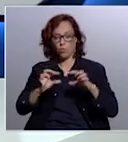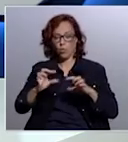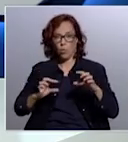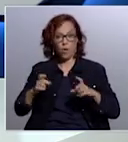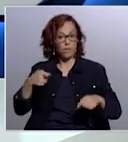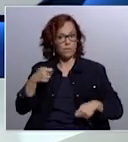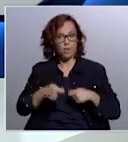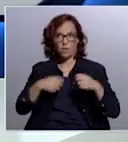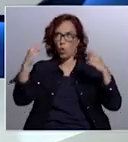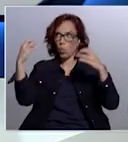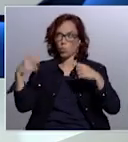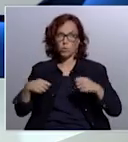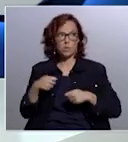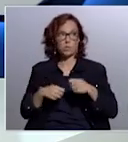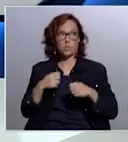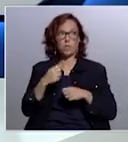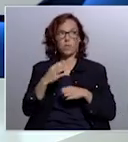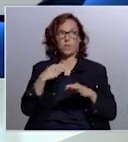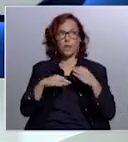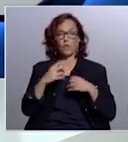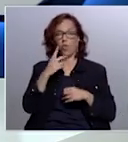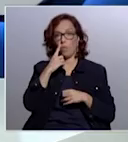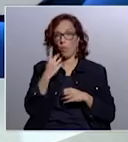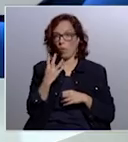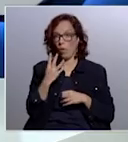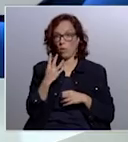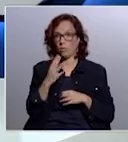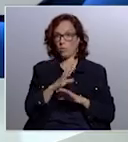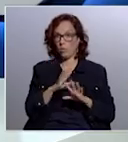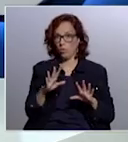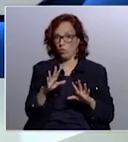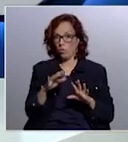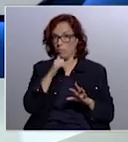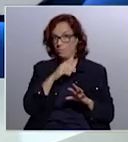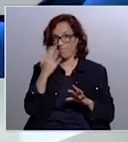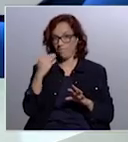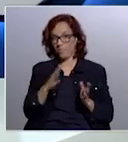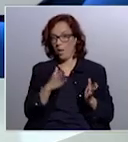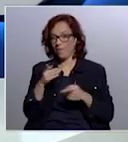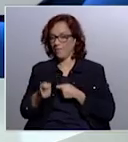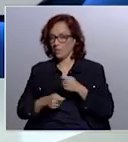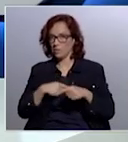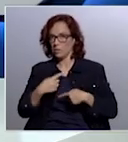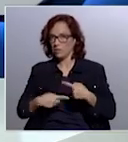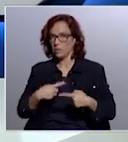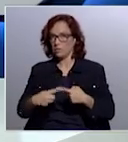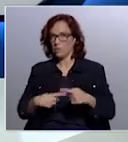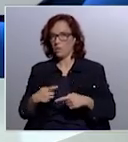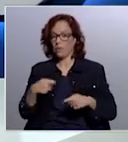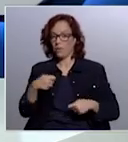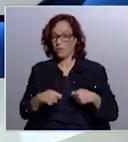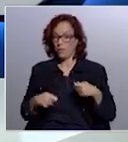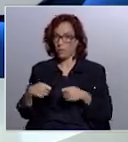que invertir el teatro en 2004 se hizo y no hay que decir que ya está un check list y ya está tenemos que invertir siempre desde ese lugar entonces